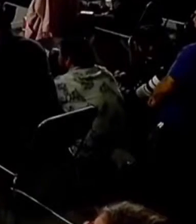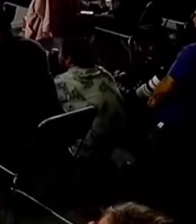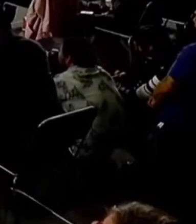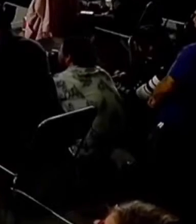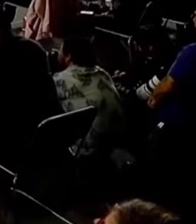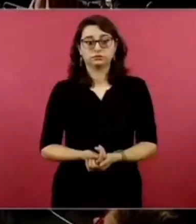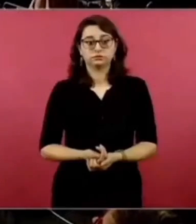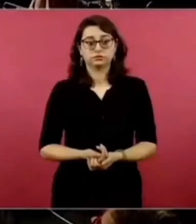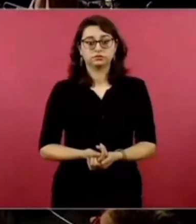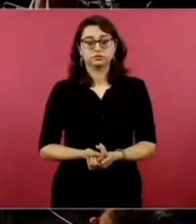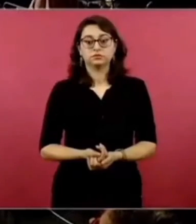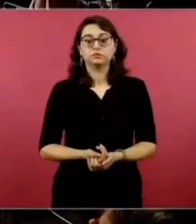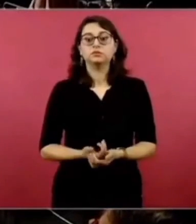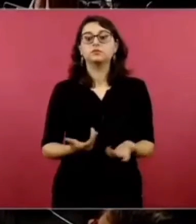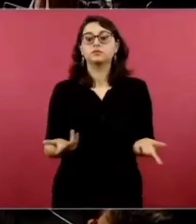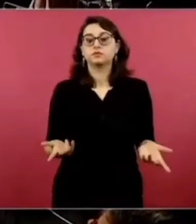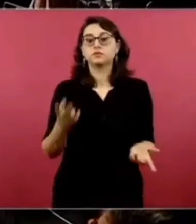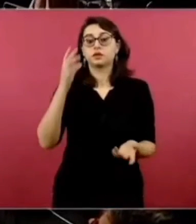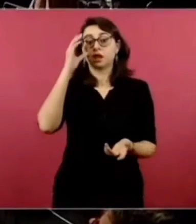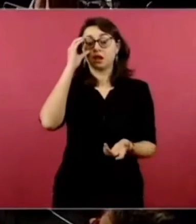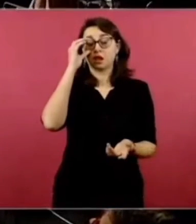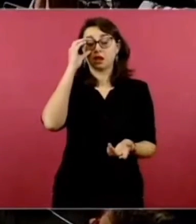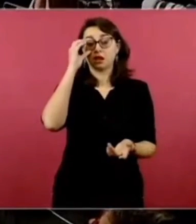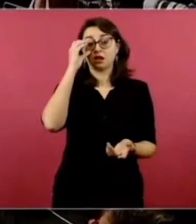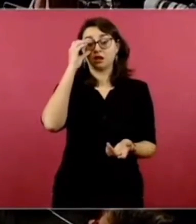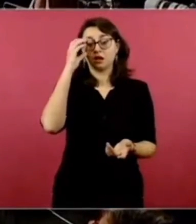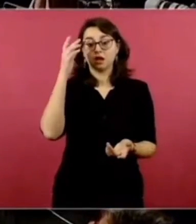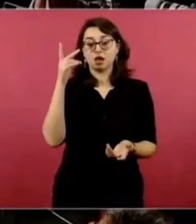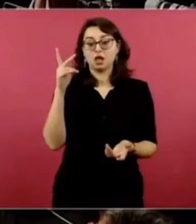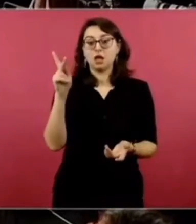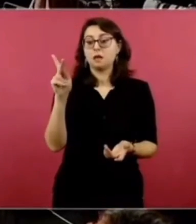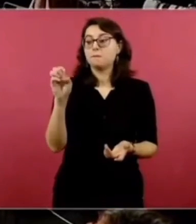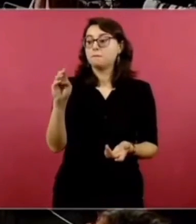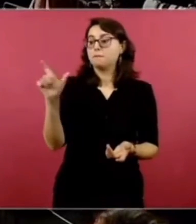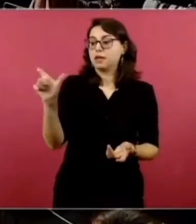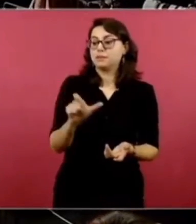a ver lo de la deuda de Pemex que está más para que